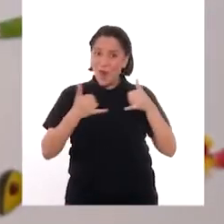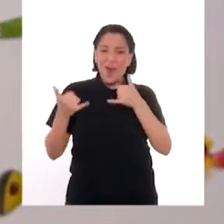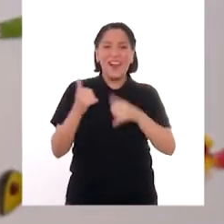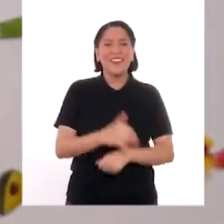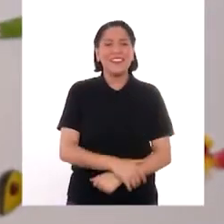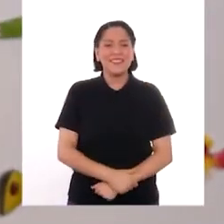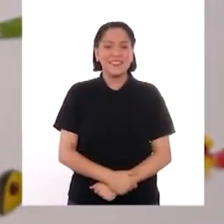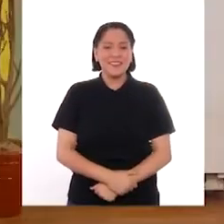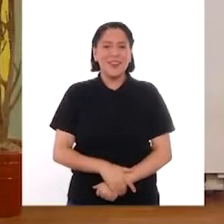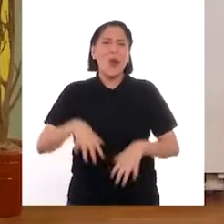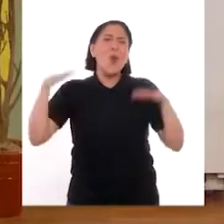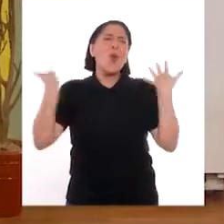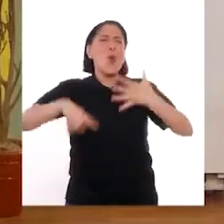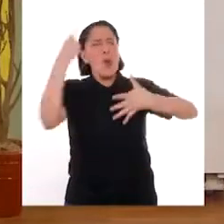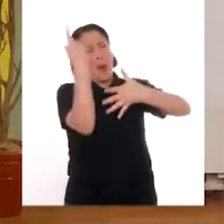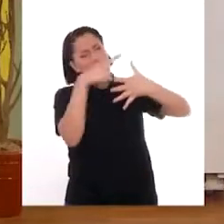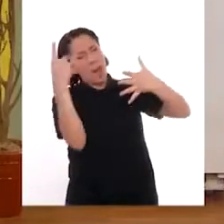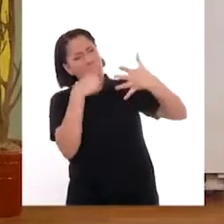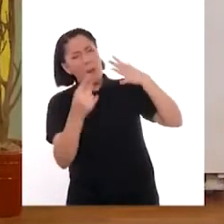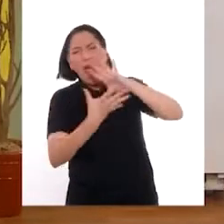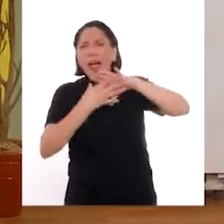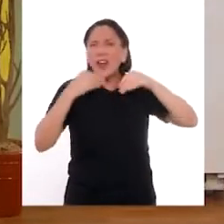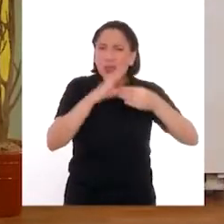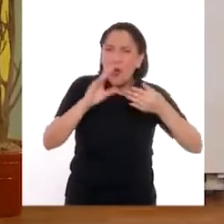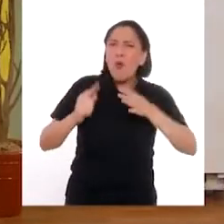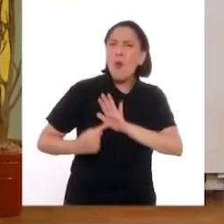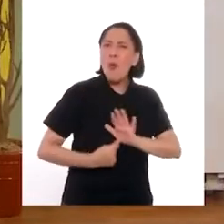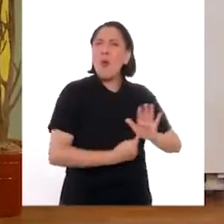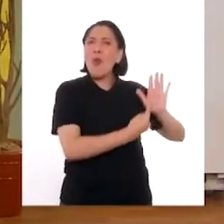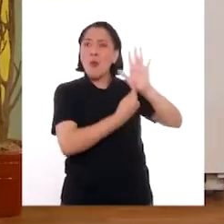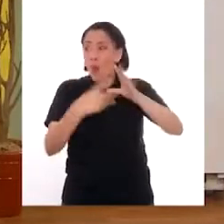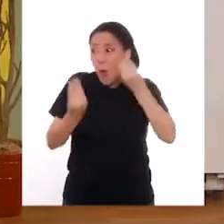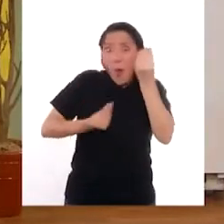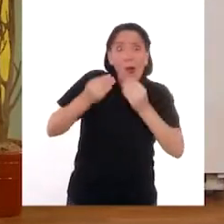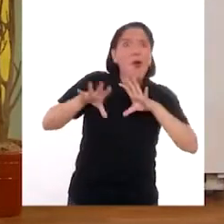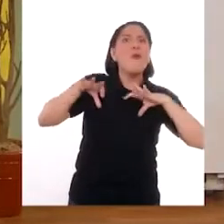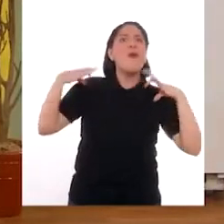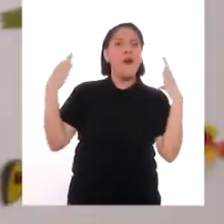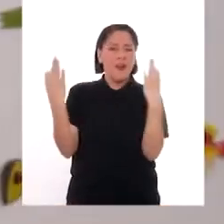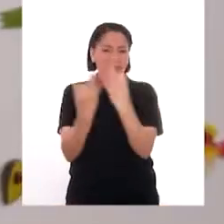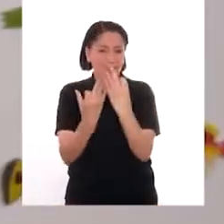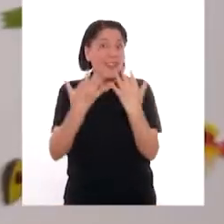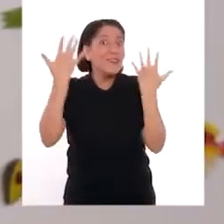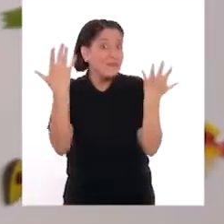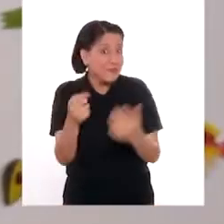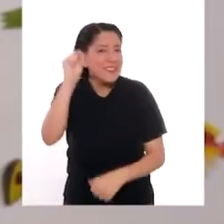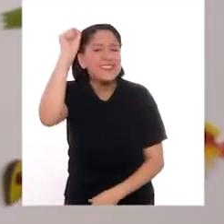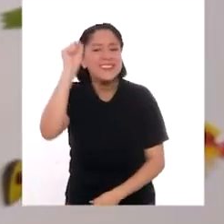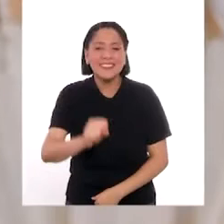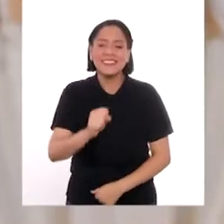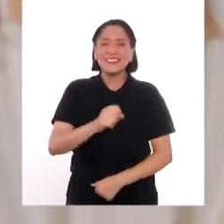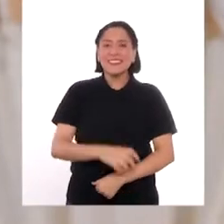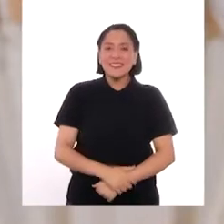juguemos. Hay muchas historias que podemos contar en familia.